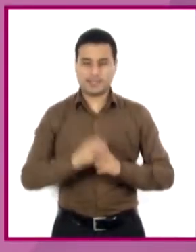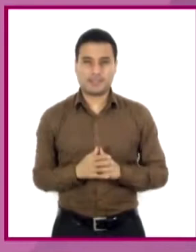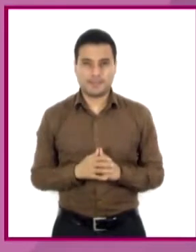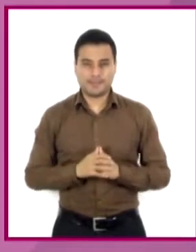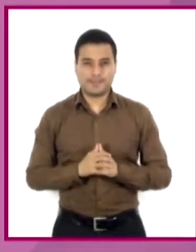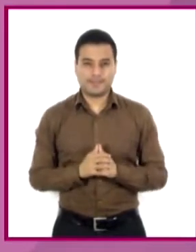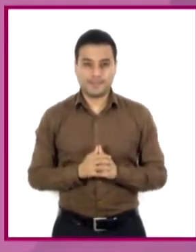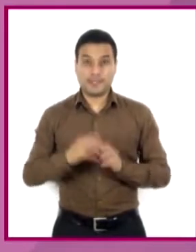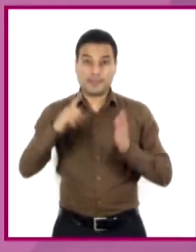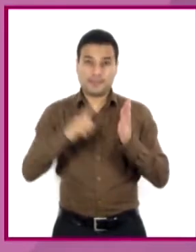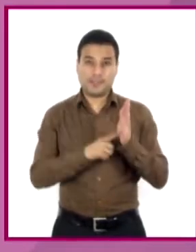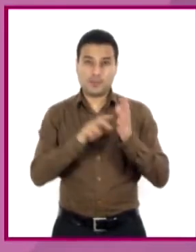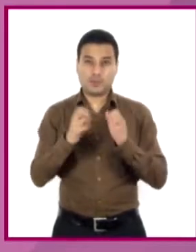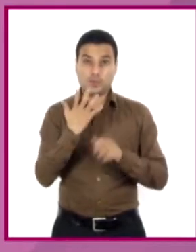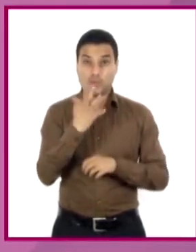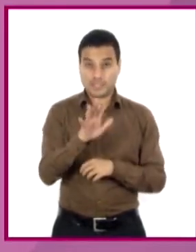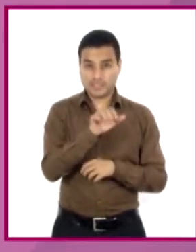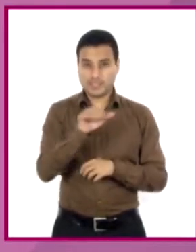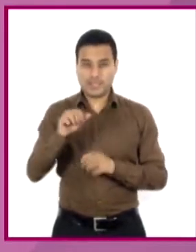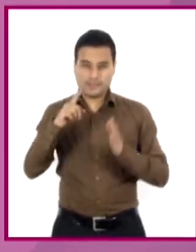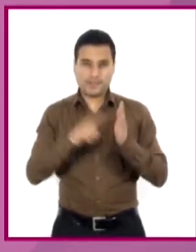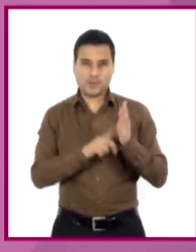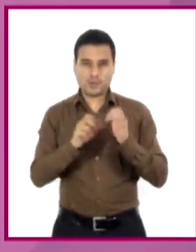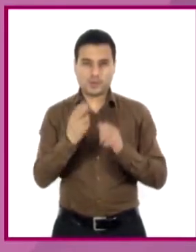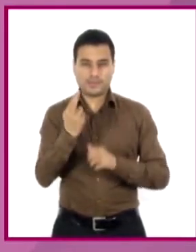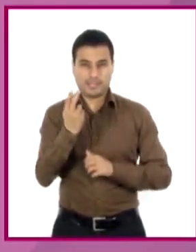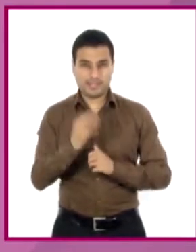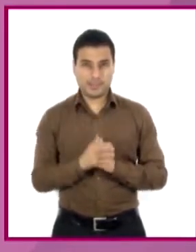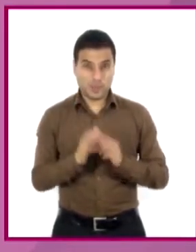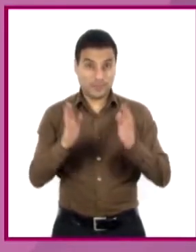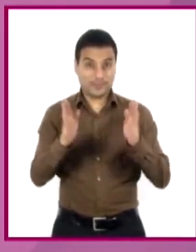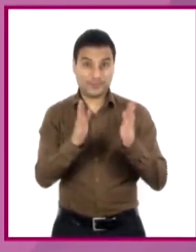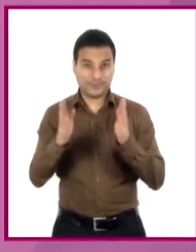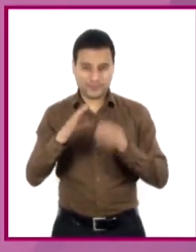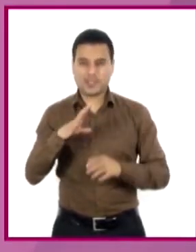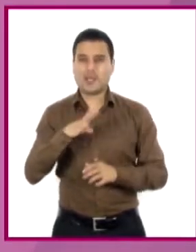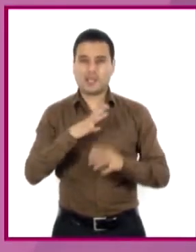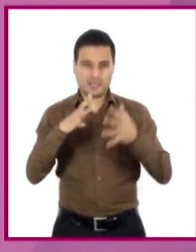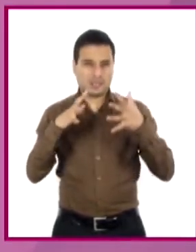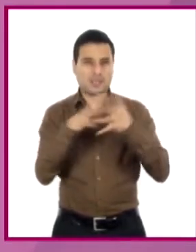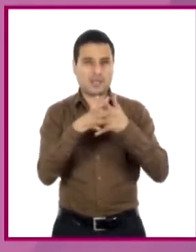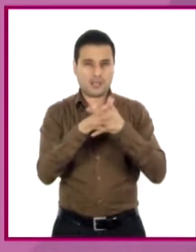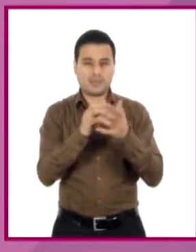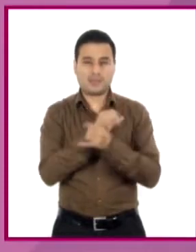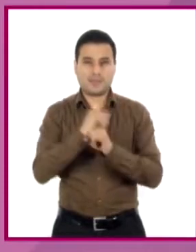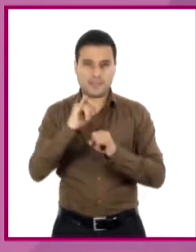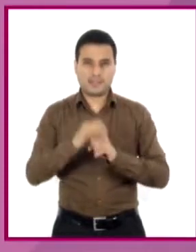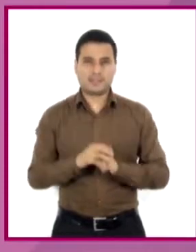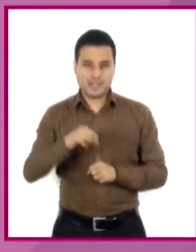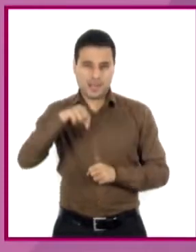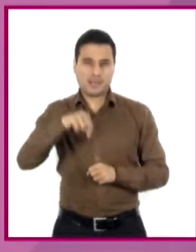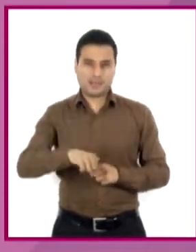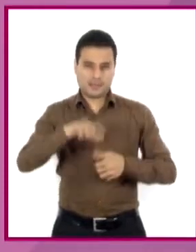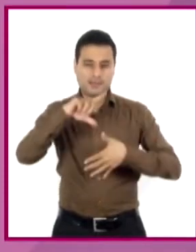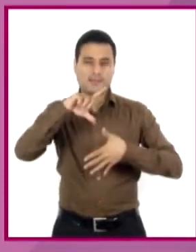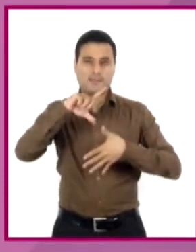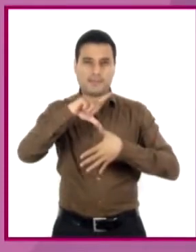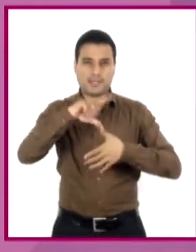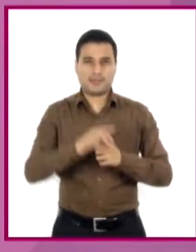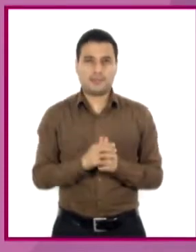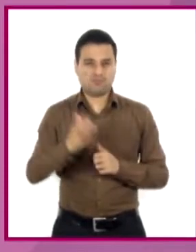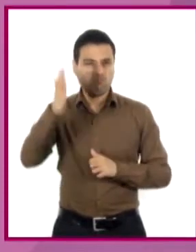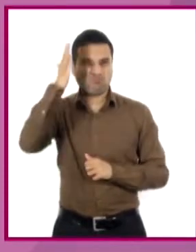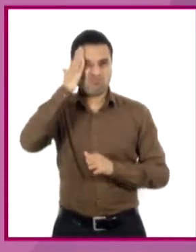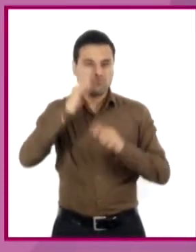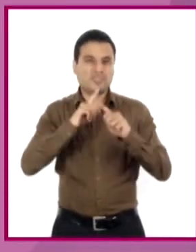Entre 1810 y 1825 se desataron las guerras de independencia en América Latina, lideradas por